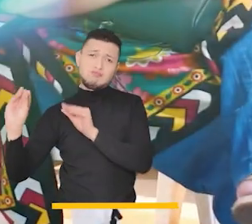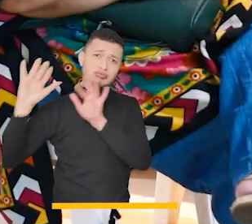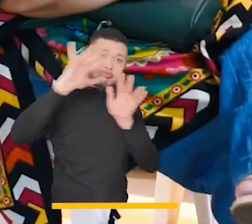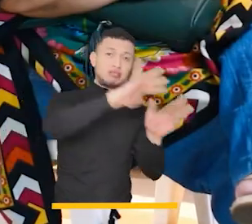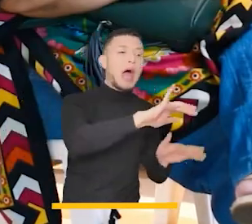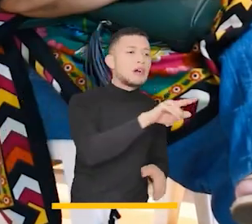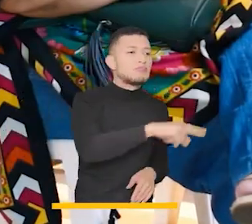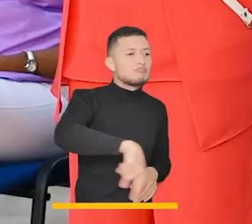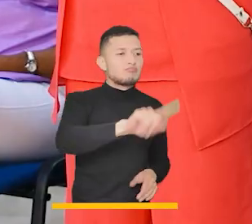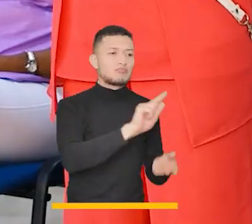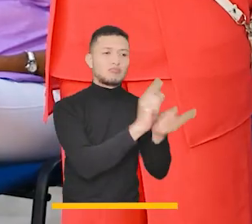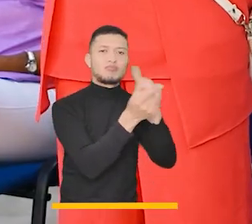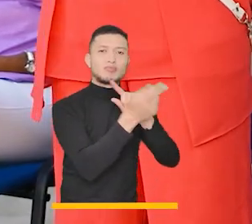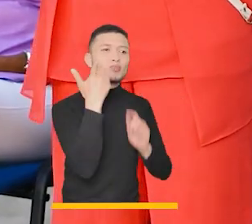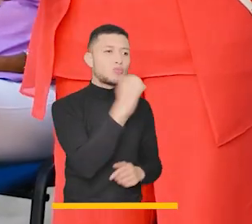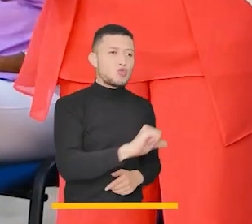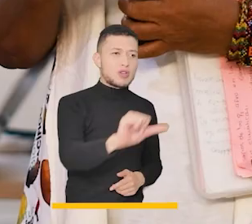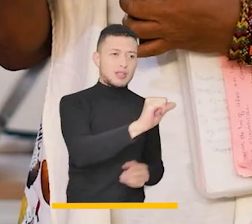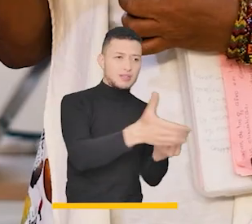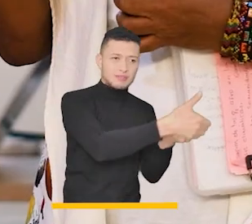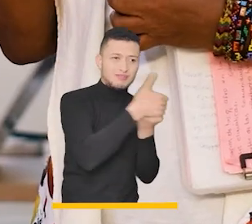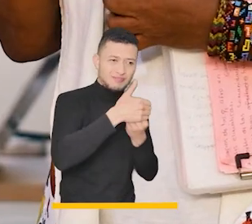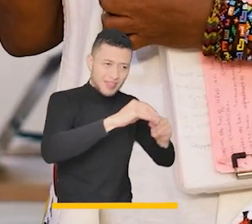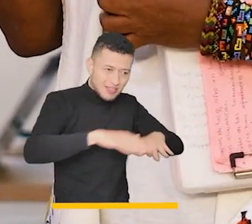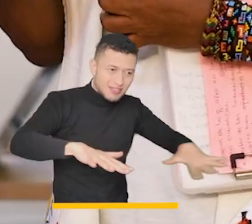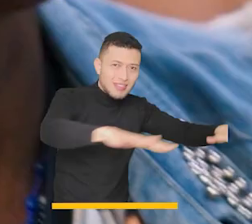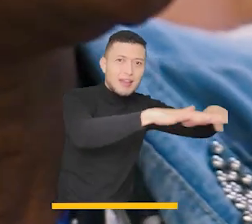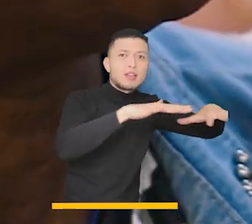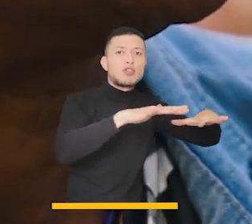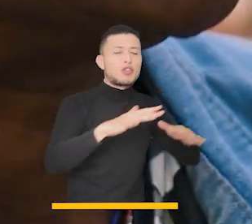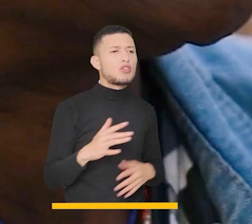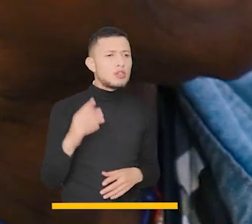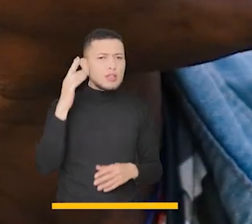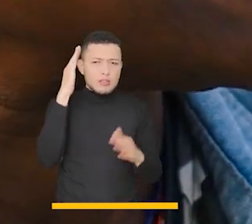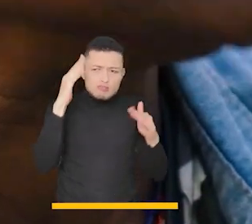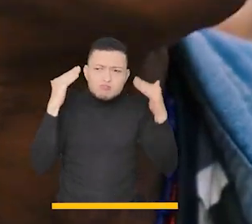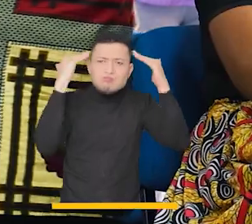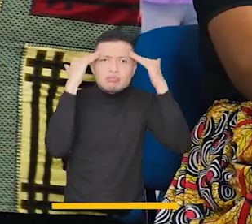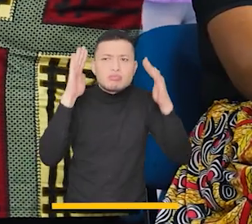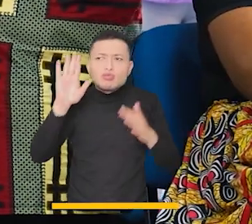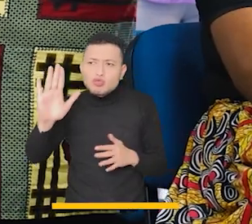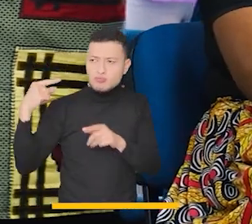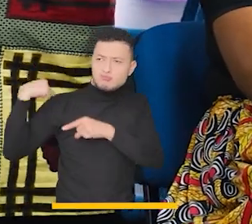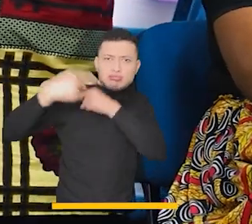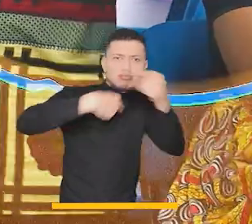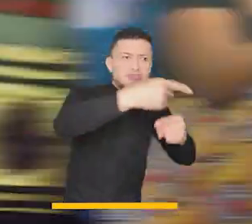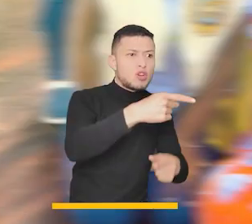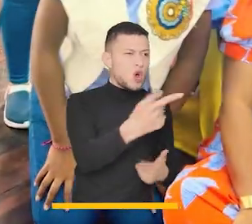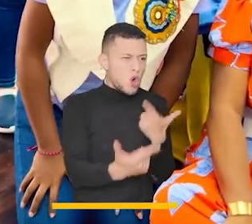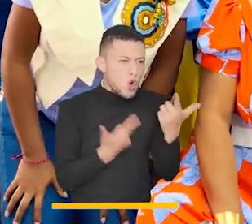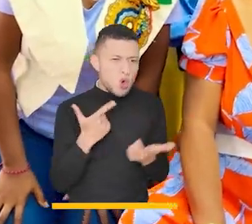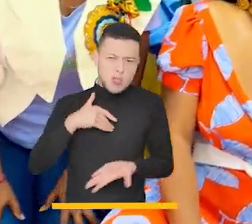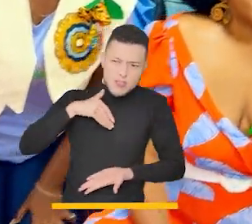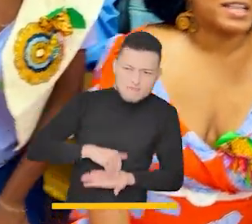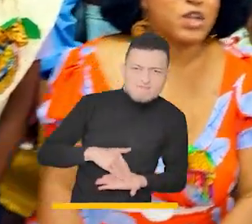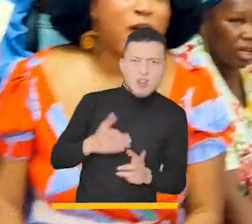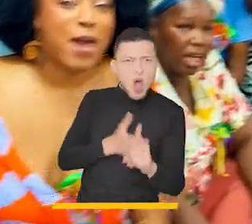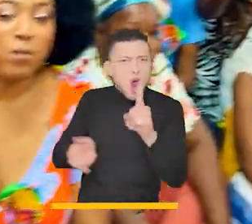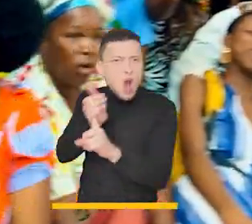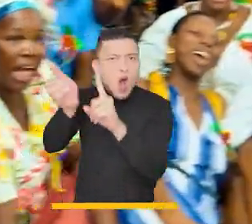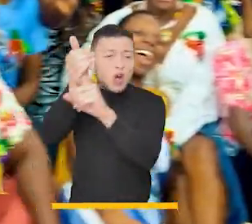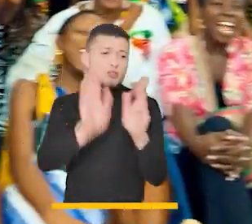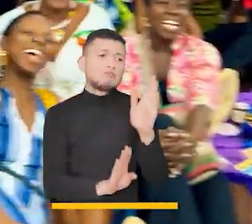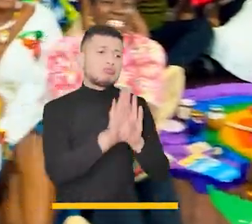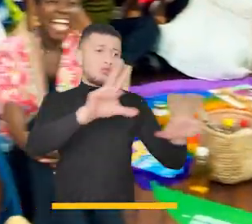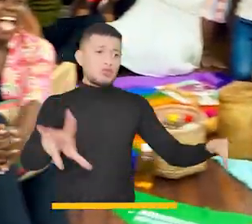en el Encuentro Internacional de Mujeres Negras Guardianas de los Territorios y de los Saberes Ancestrales, donde honramos sus luchas, resistencias y